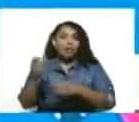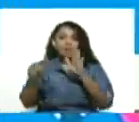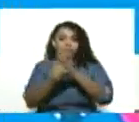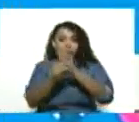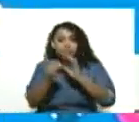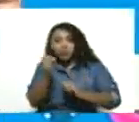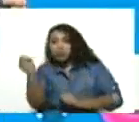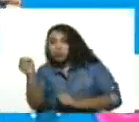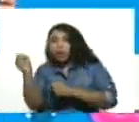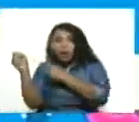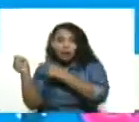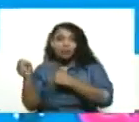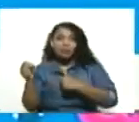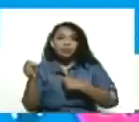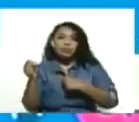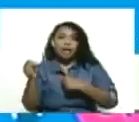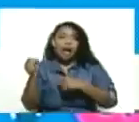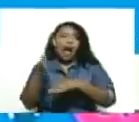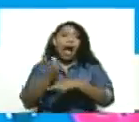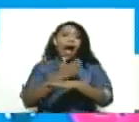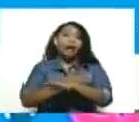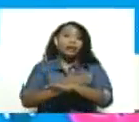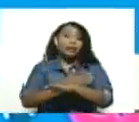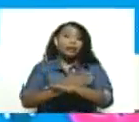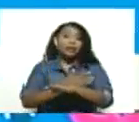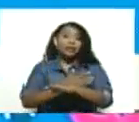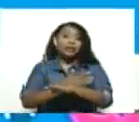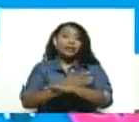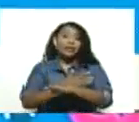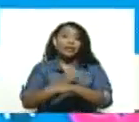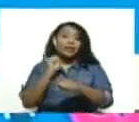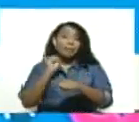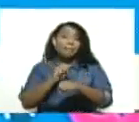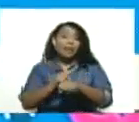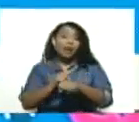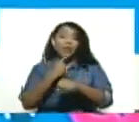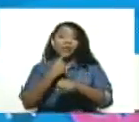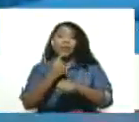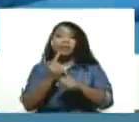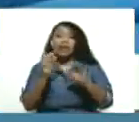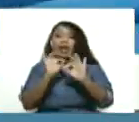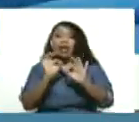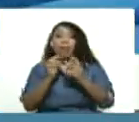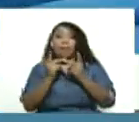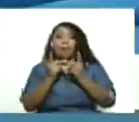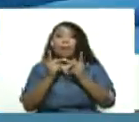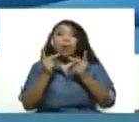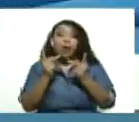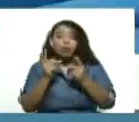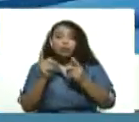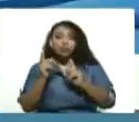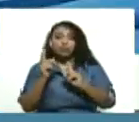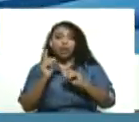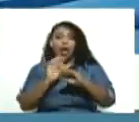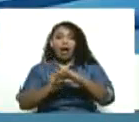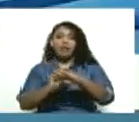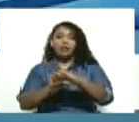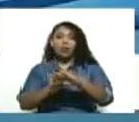que sin haberse proclamado tempranamente con un